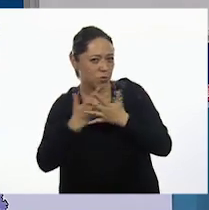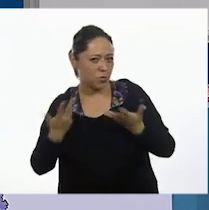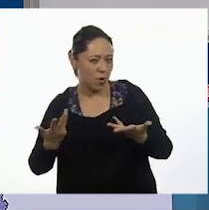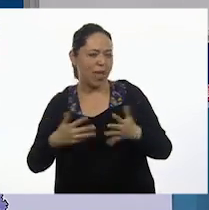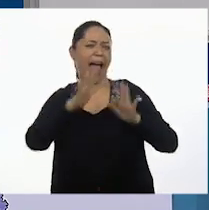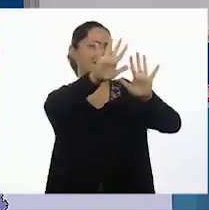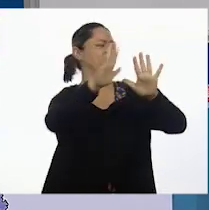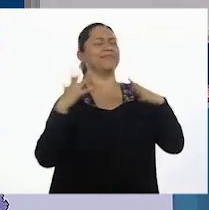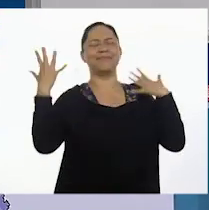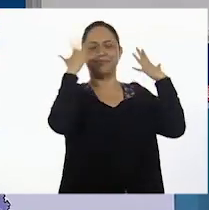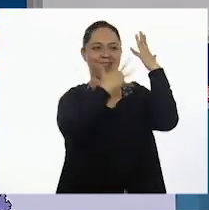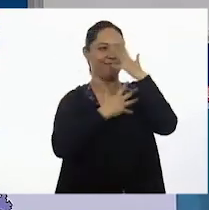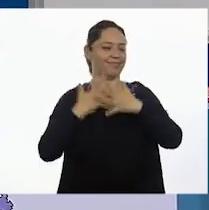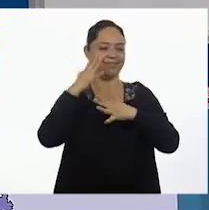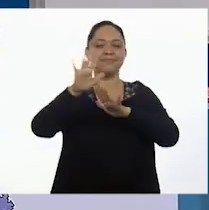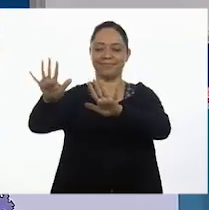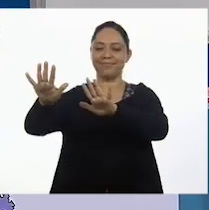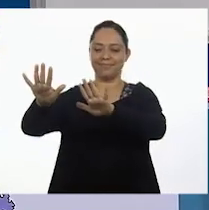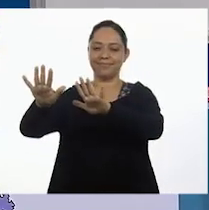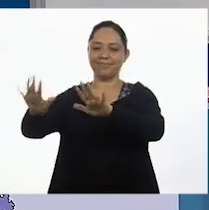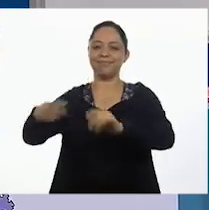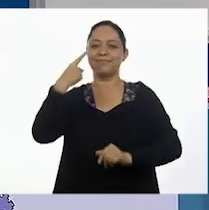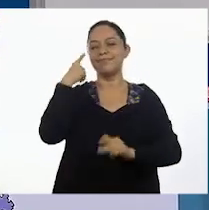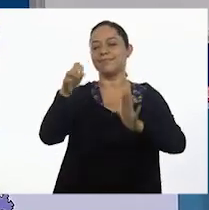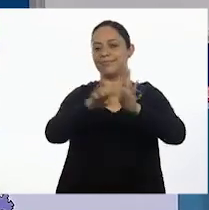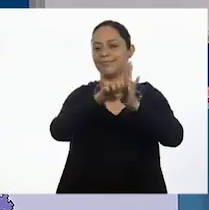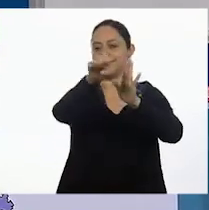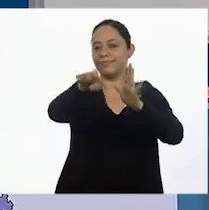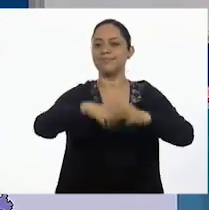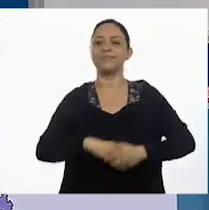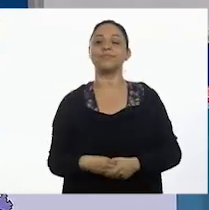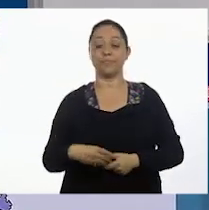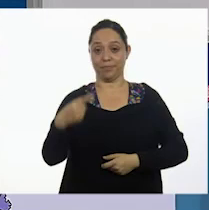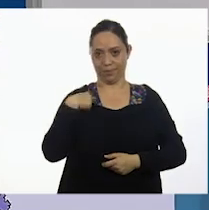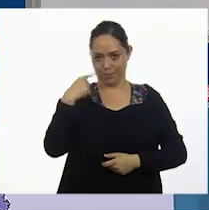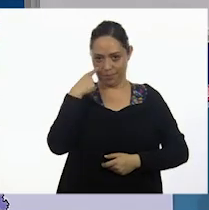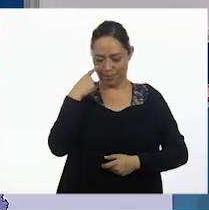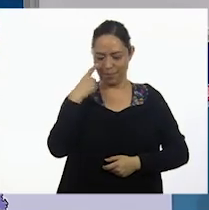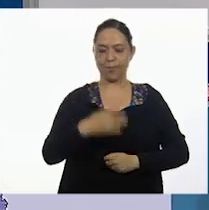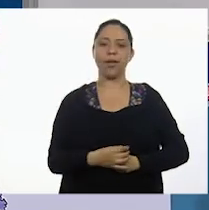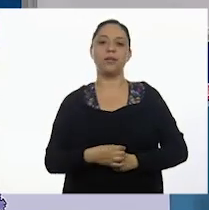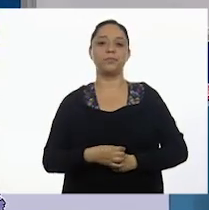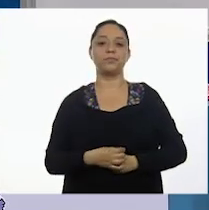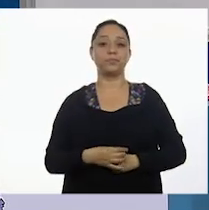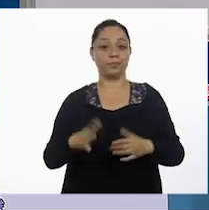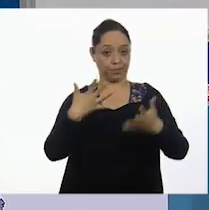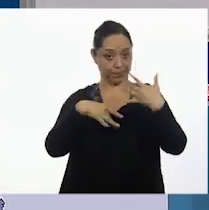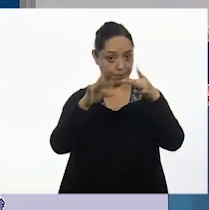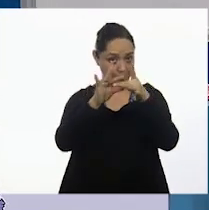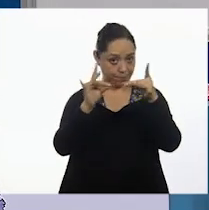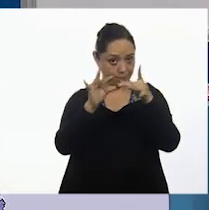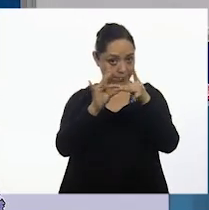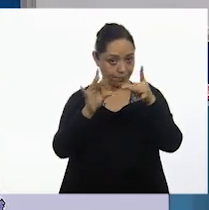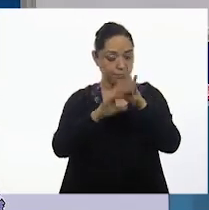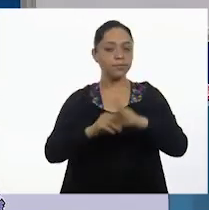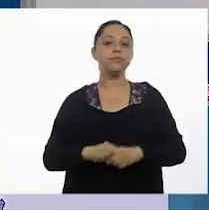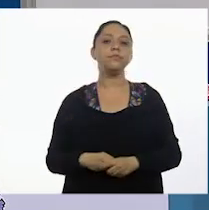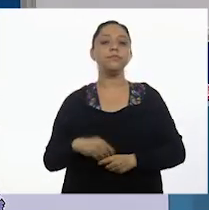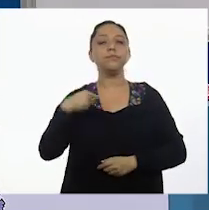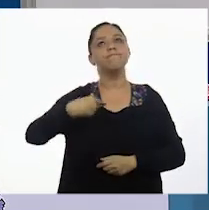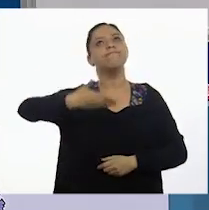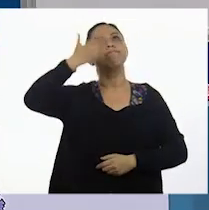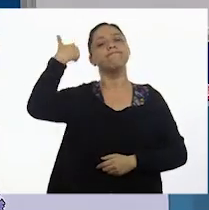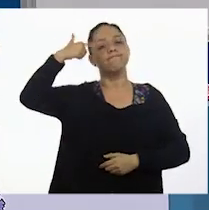pongamos me confundí, un ejemplo. Profe. Te entiendo. Vamos a poner un ejemplo. Yo les cuento lo siguiente. Fíjense, se los voy a contar, ¿eh? Uh-huh. Fíjense que la otra